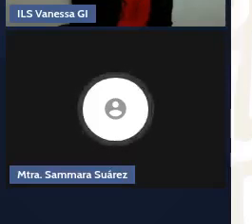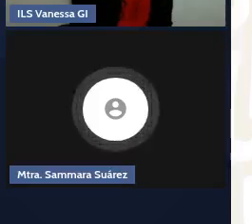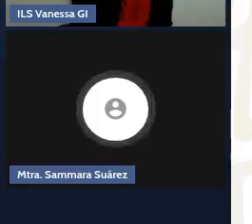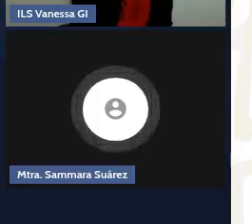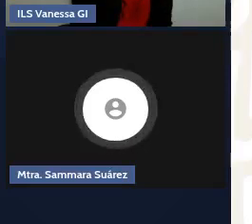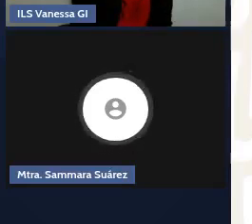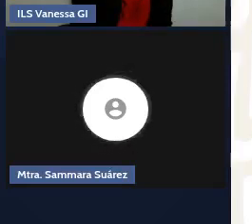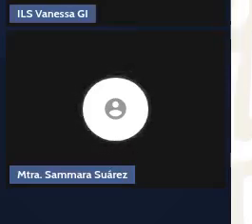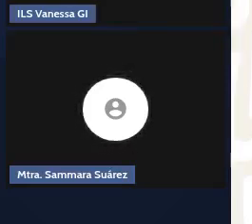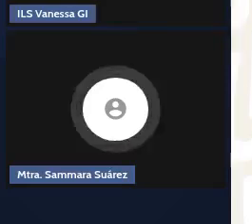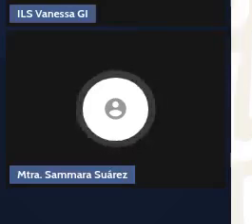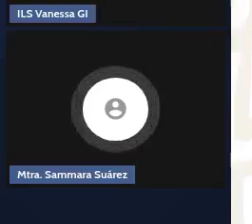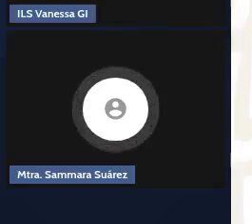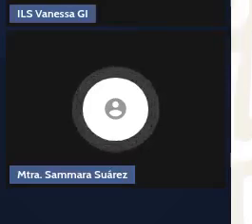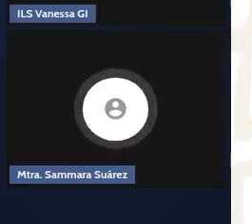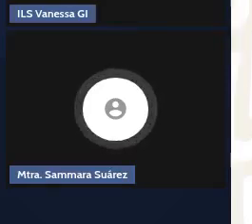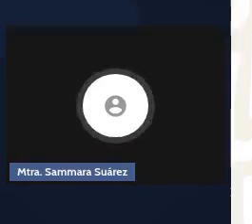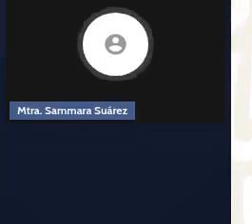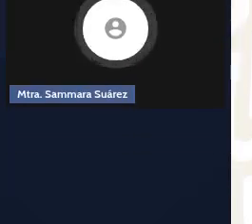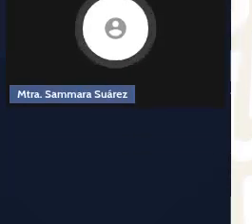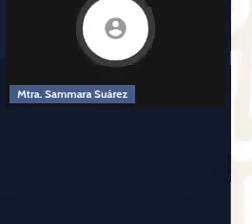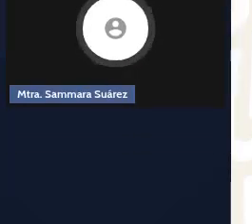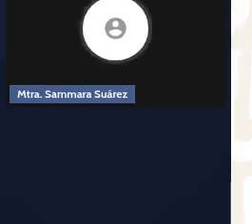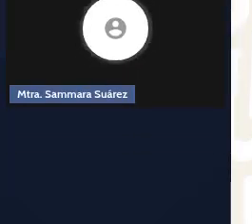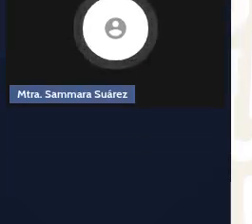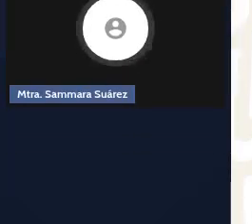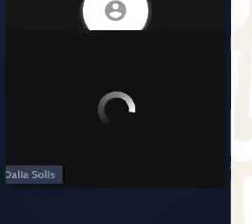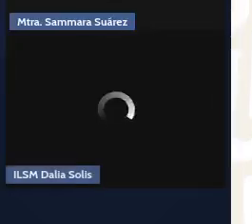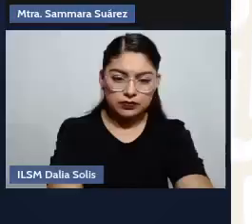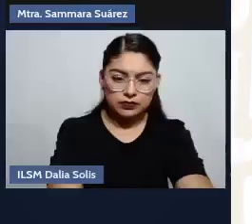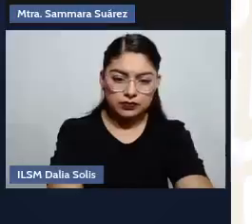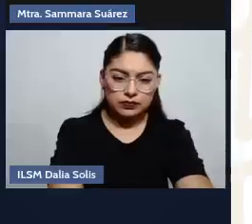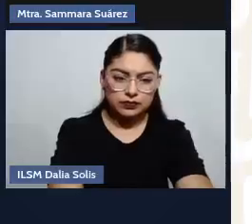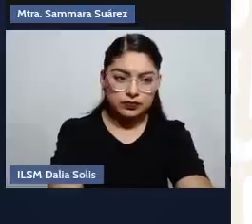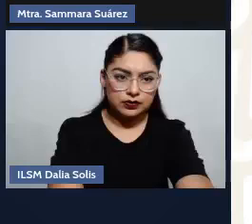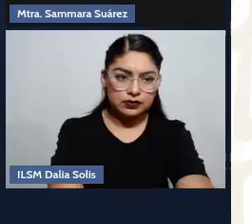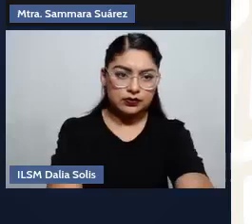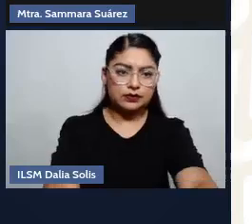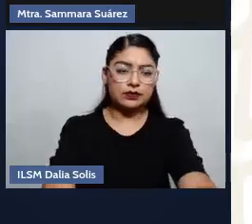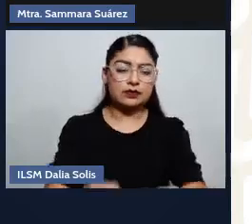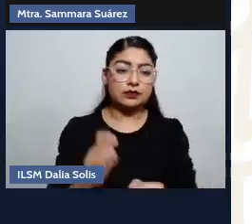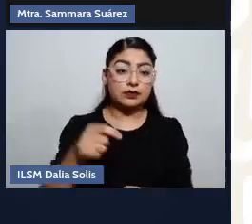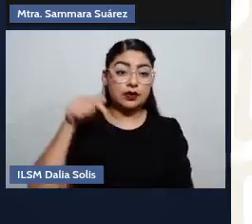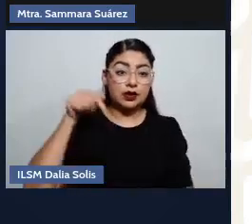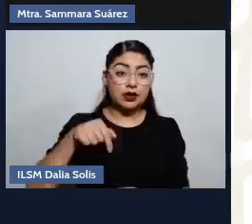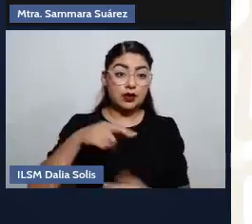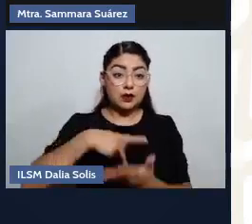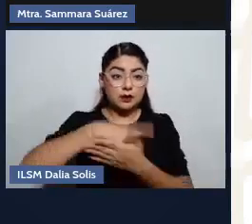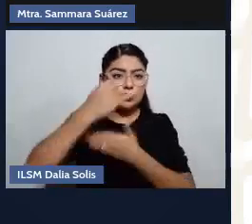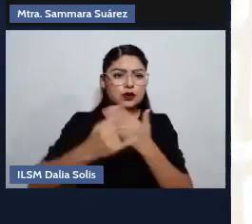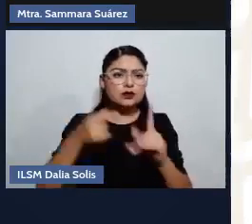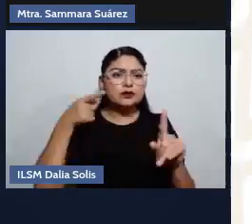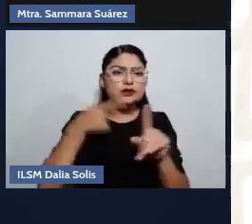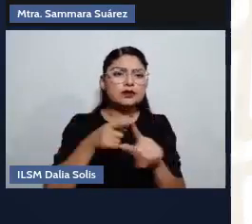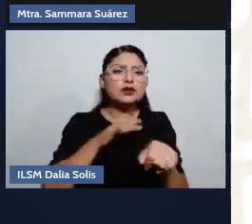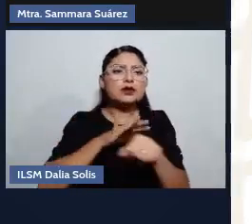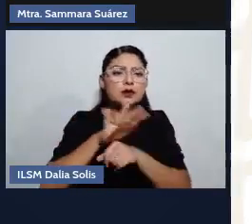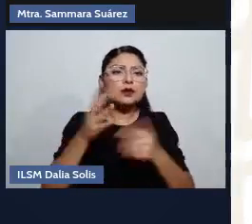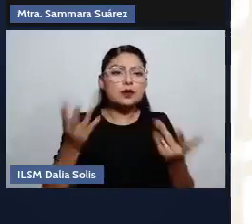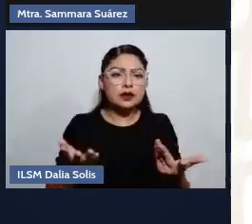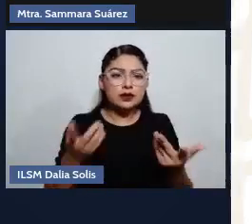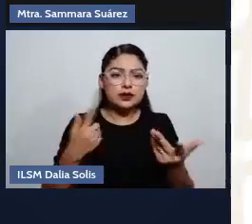primer paso. Entonces, lo que se busca con este proyecto es que toda la